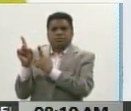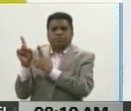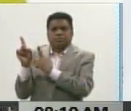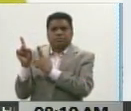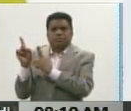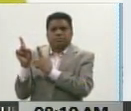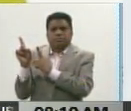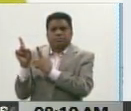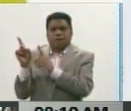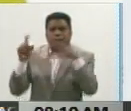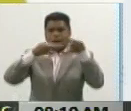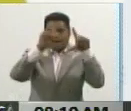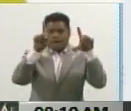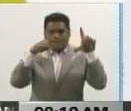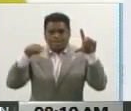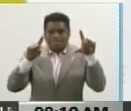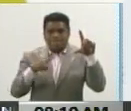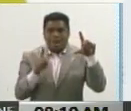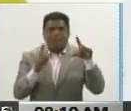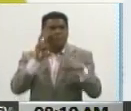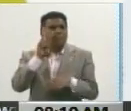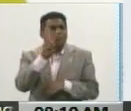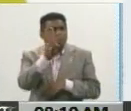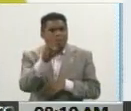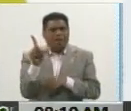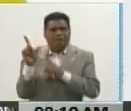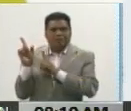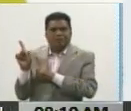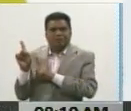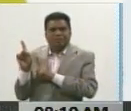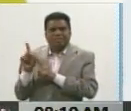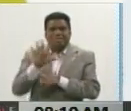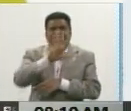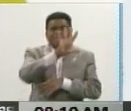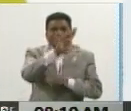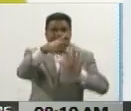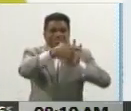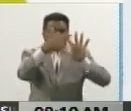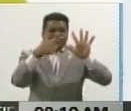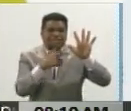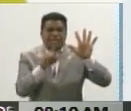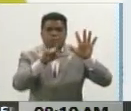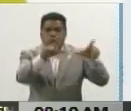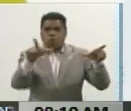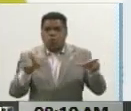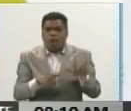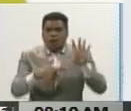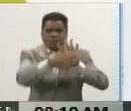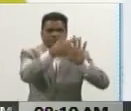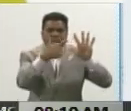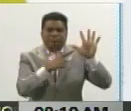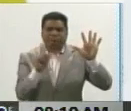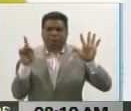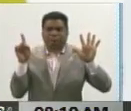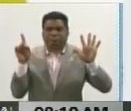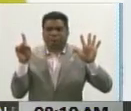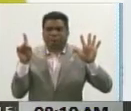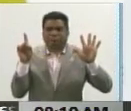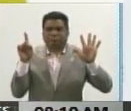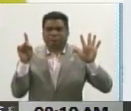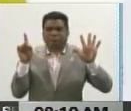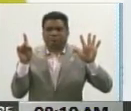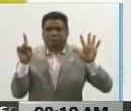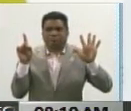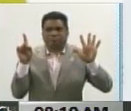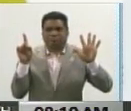trabajado directamente, ¿cierto? Exactamente. Aquí podemos ver las 5 zonas priorizadas en este año que fueron impactadas. En el